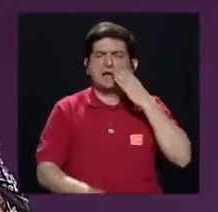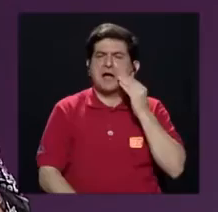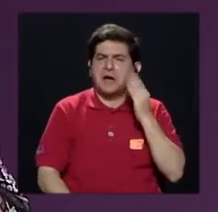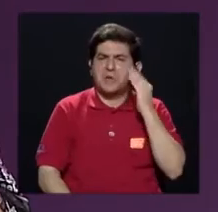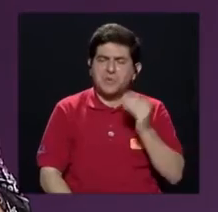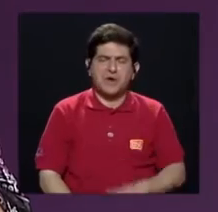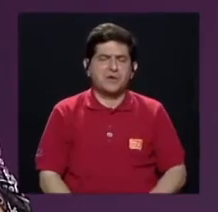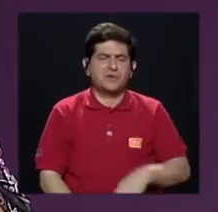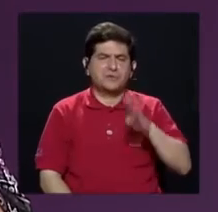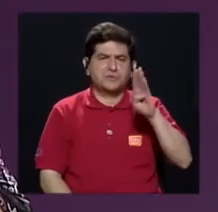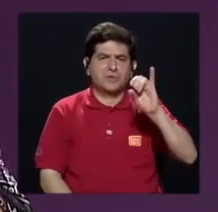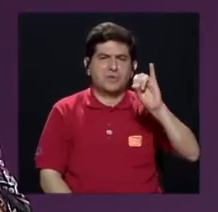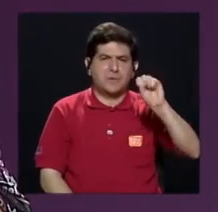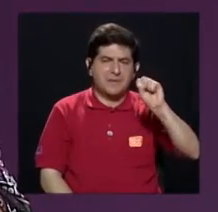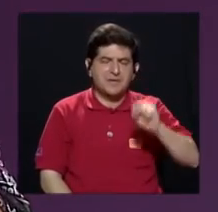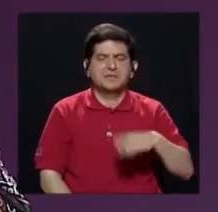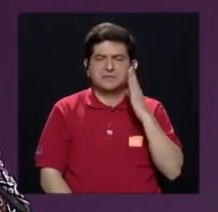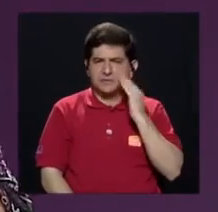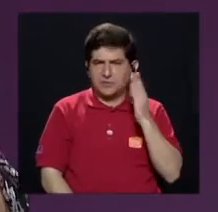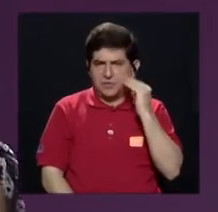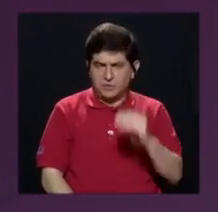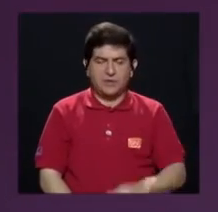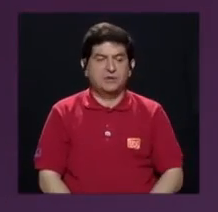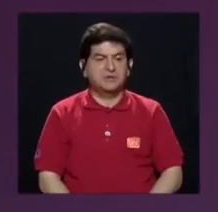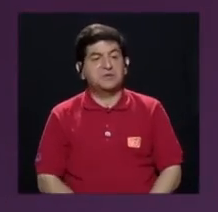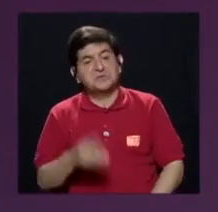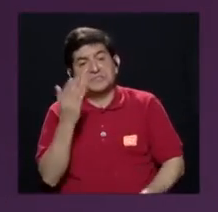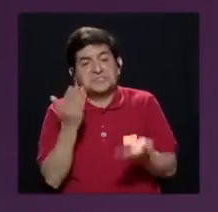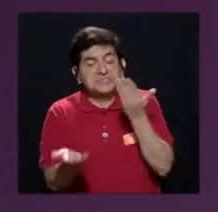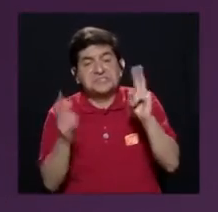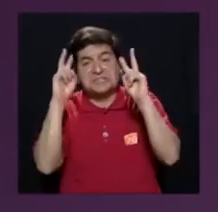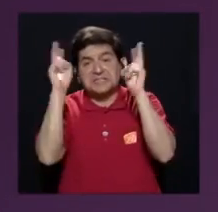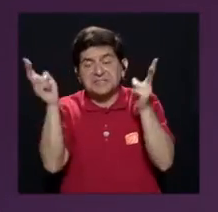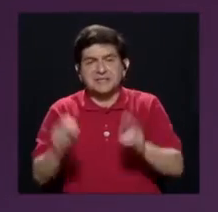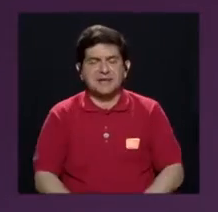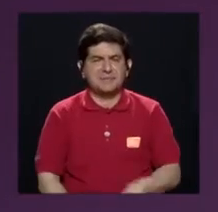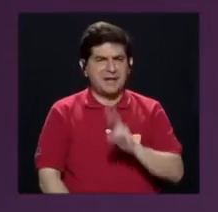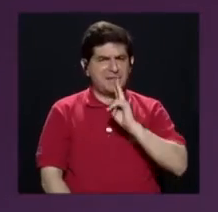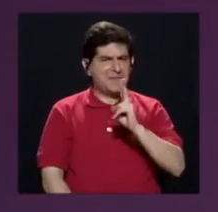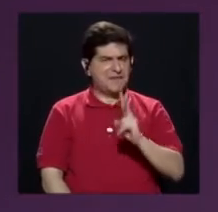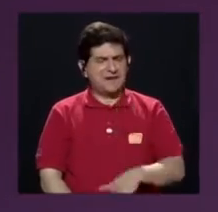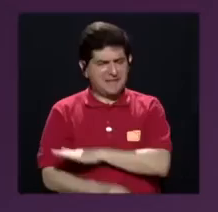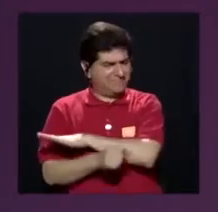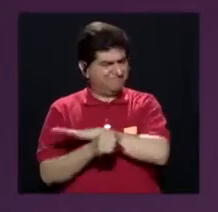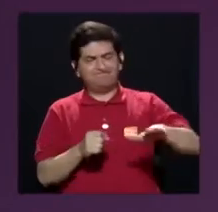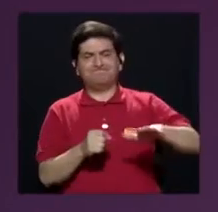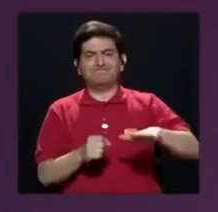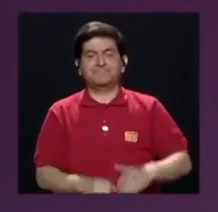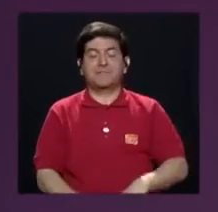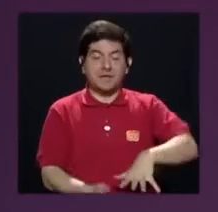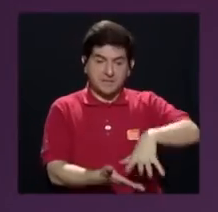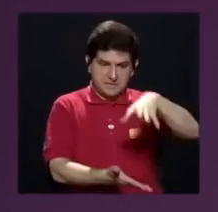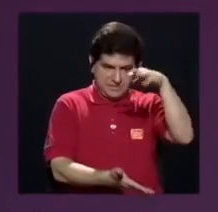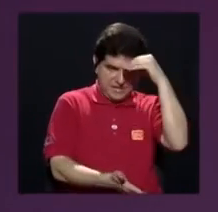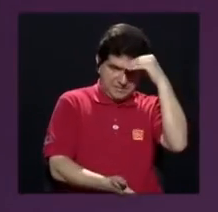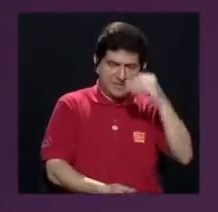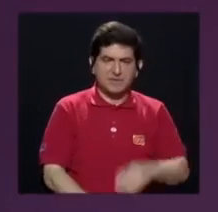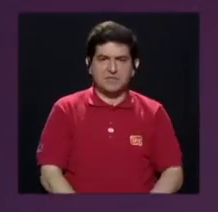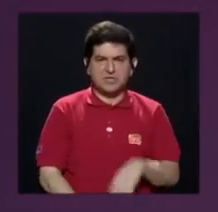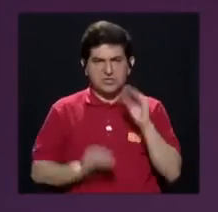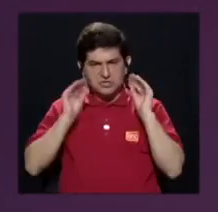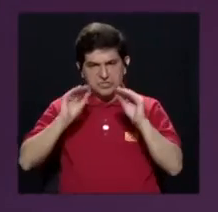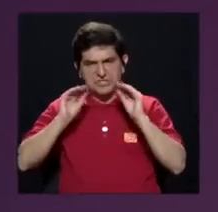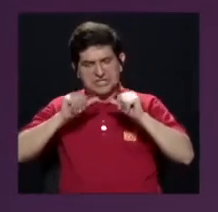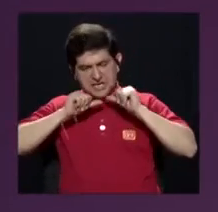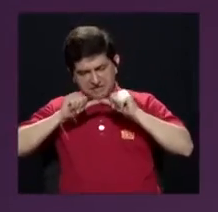abuelos, bisabuelos, había un poco el tema de verdades absolutas, es decir, lo que se aprendió se enseñaba a